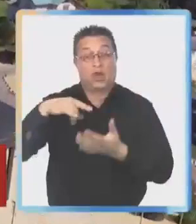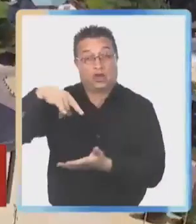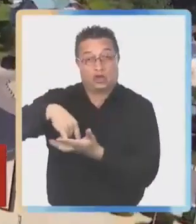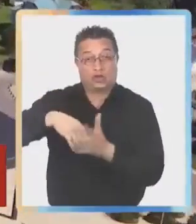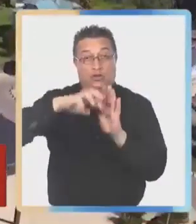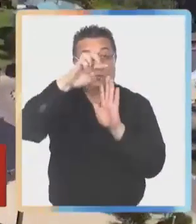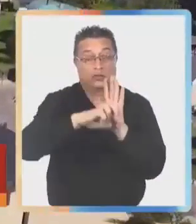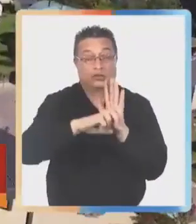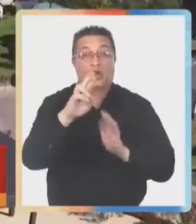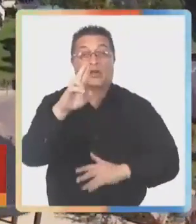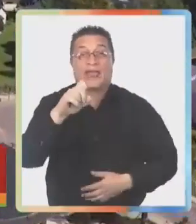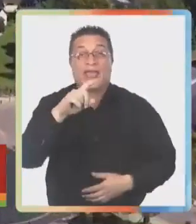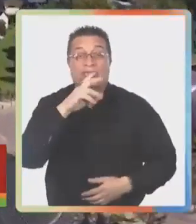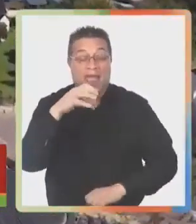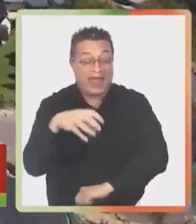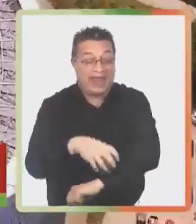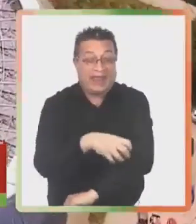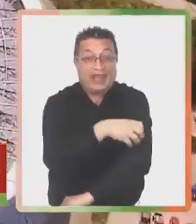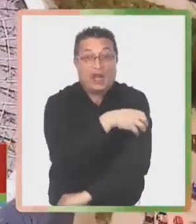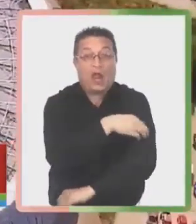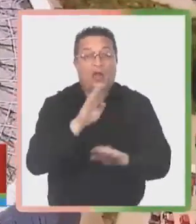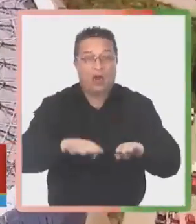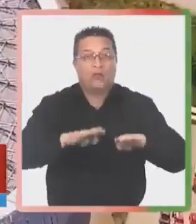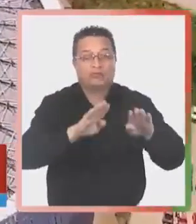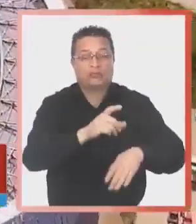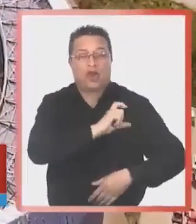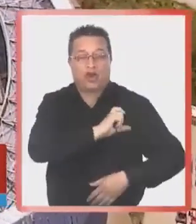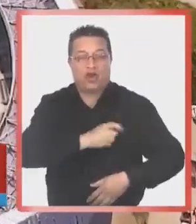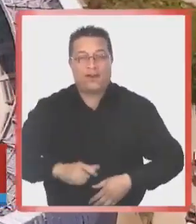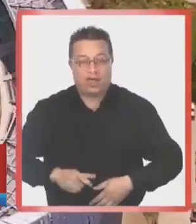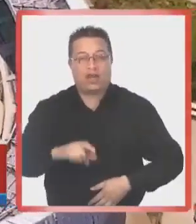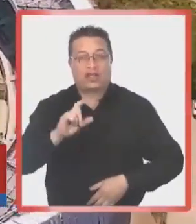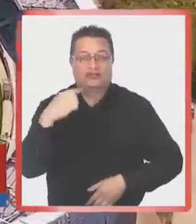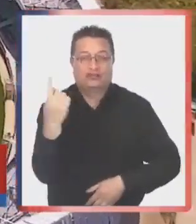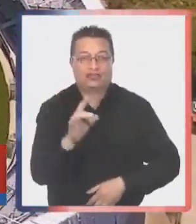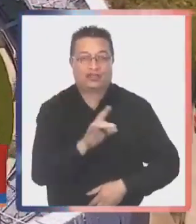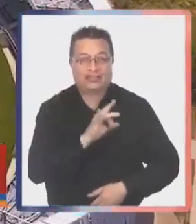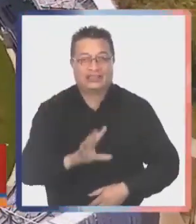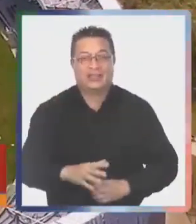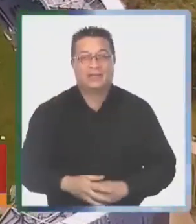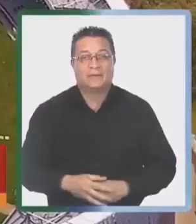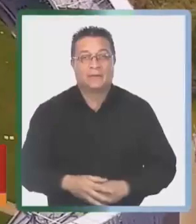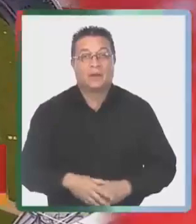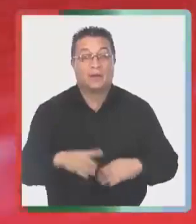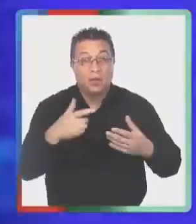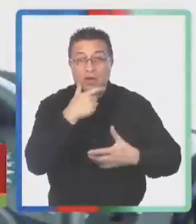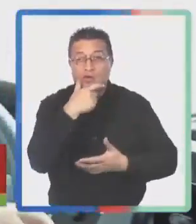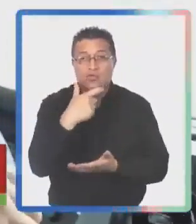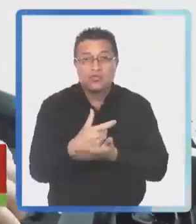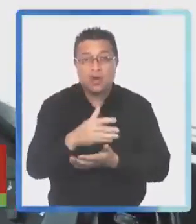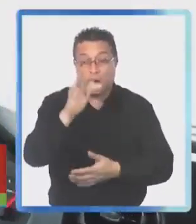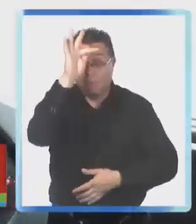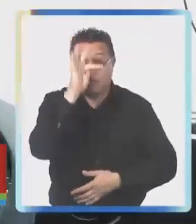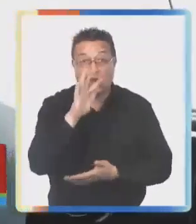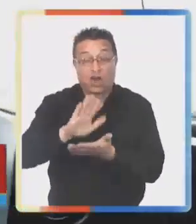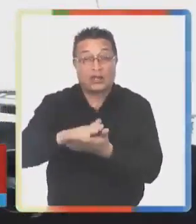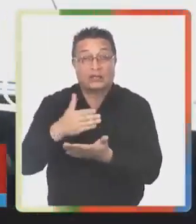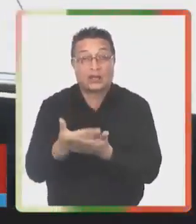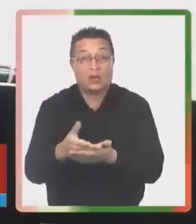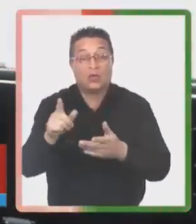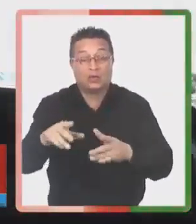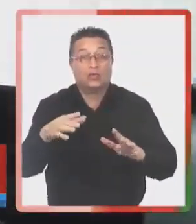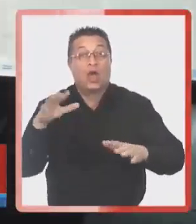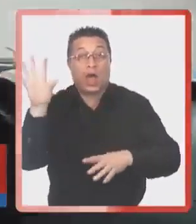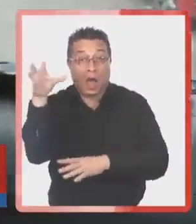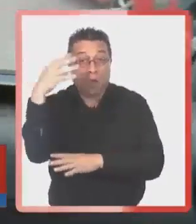Ya está en manos del Congreso el proyecto de rentas regionales que cuenta con el apoyo de los gobernadores y gobernadoras del país. Increíble, los funcionarios